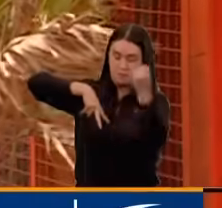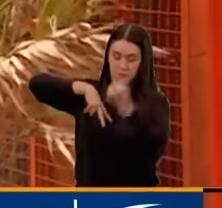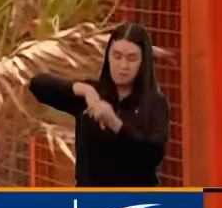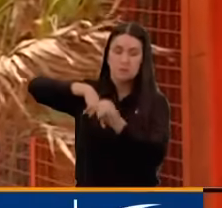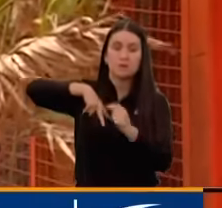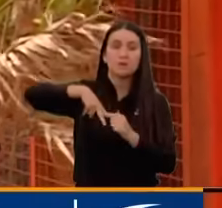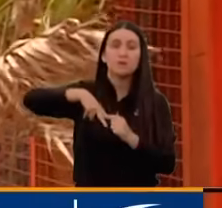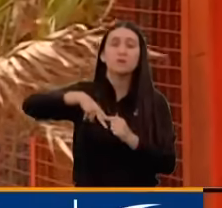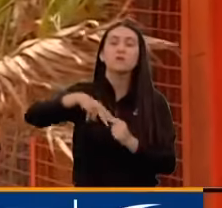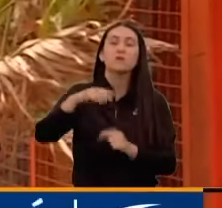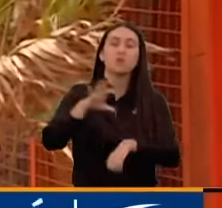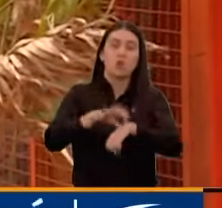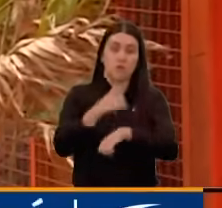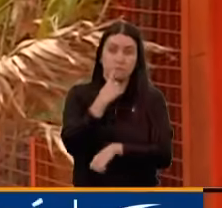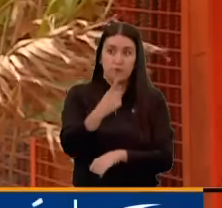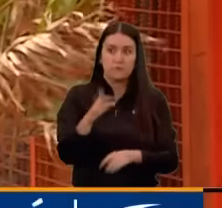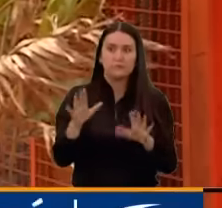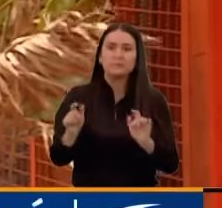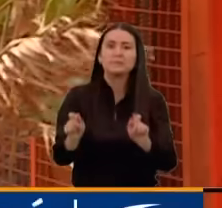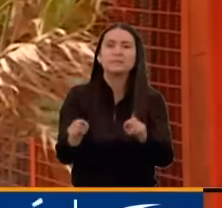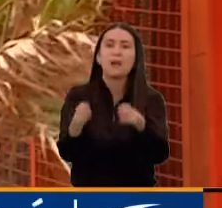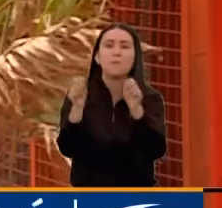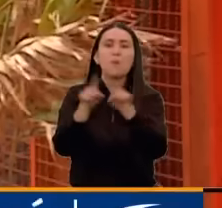que fui afortunado porque estuvo a